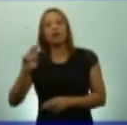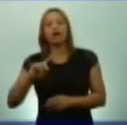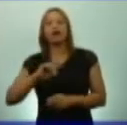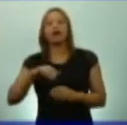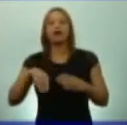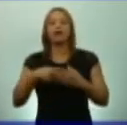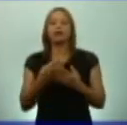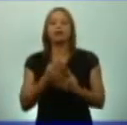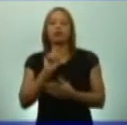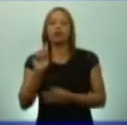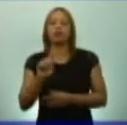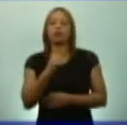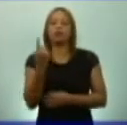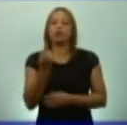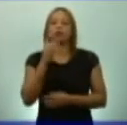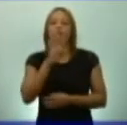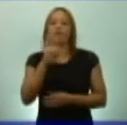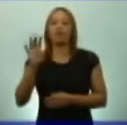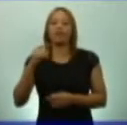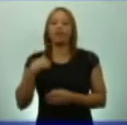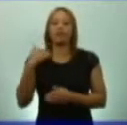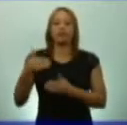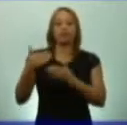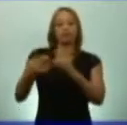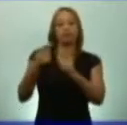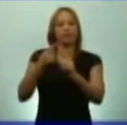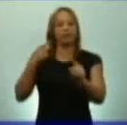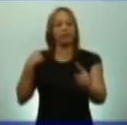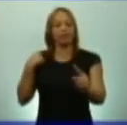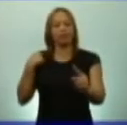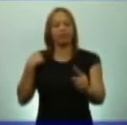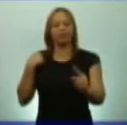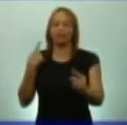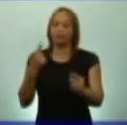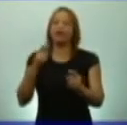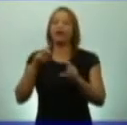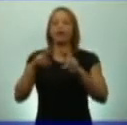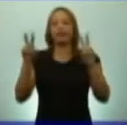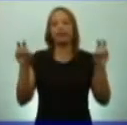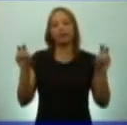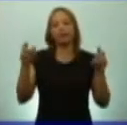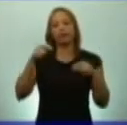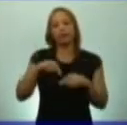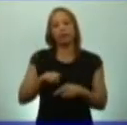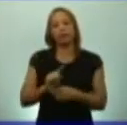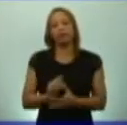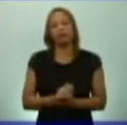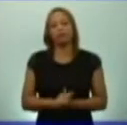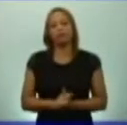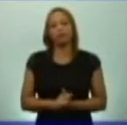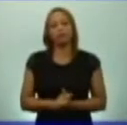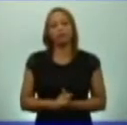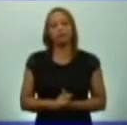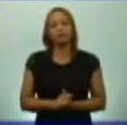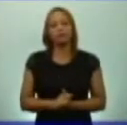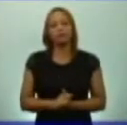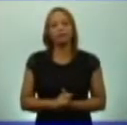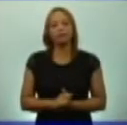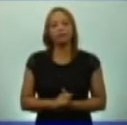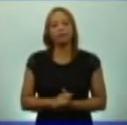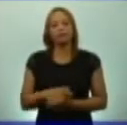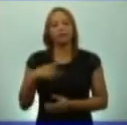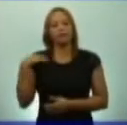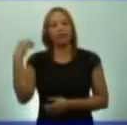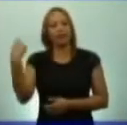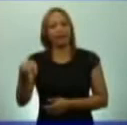de su territorio? Ese es el tema precisamente que nos ocupa en el día de hoy: las agresiones